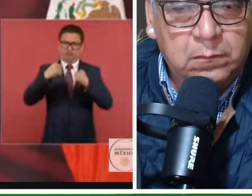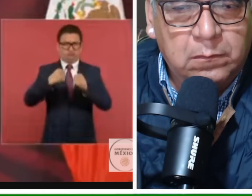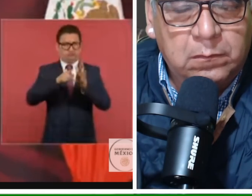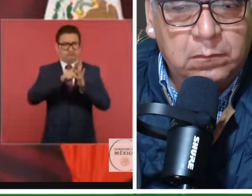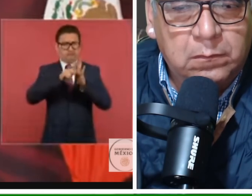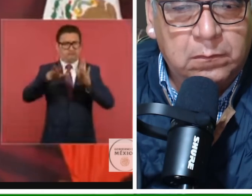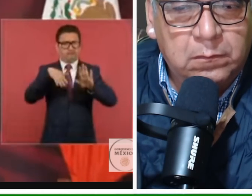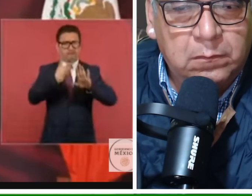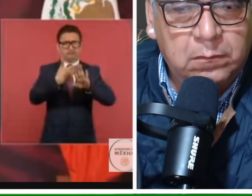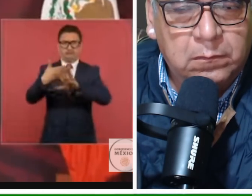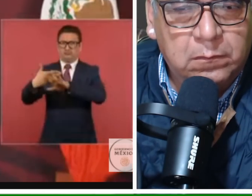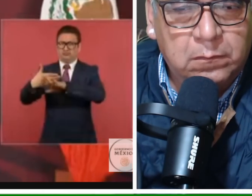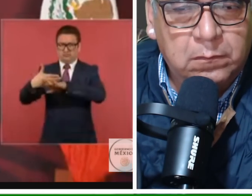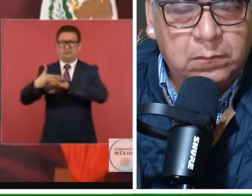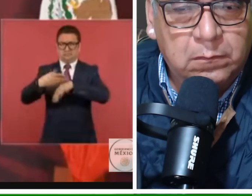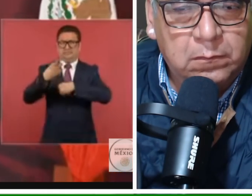destructiva,